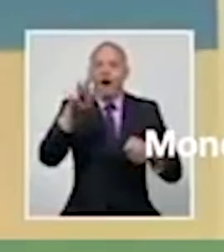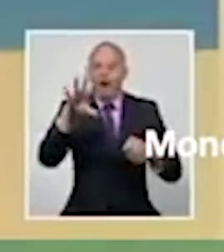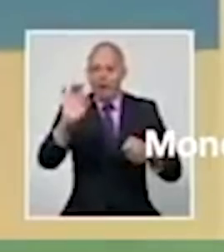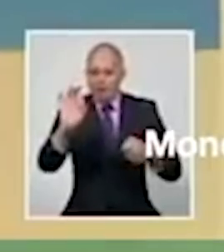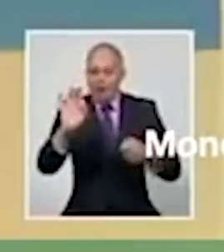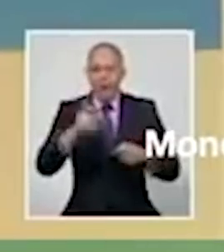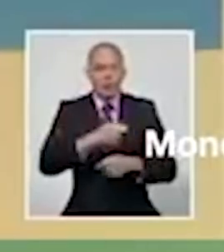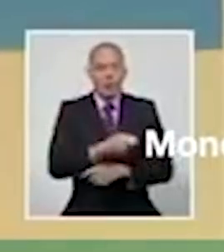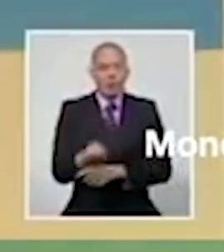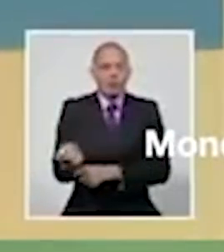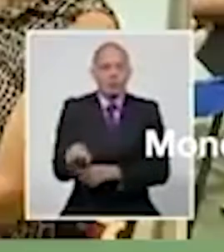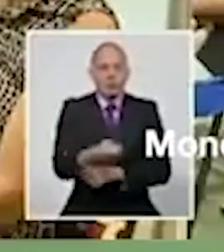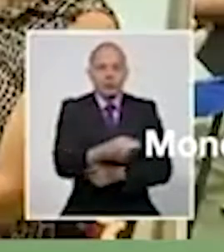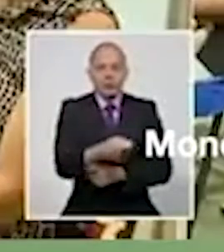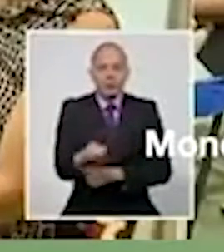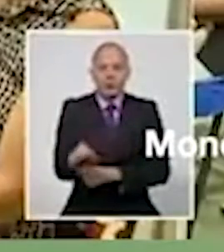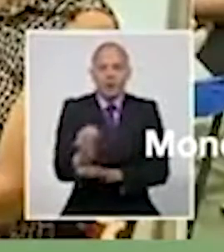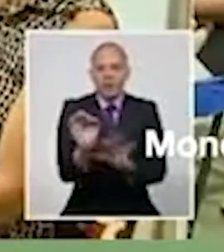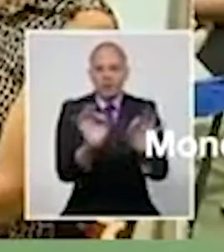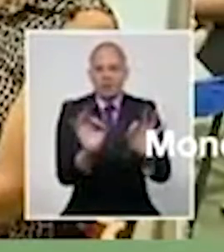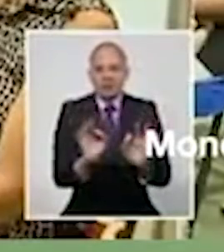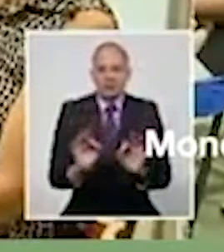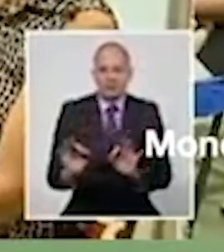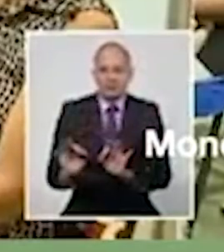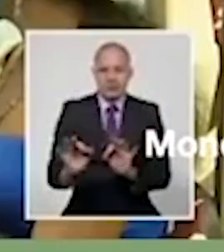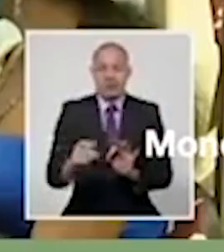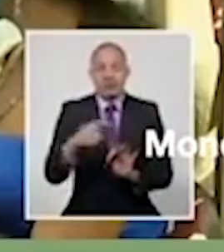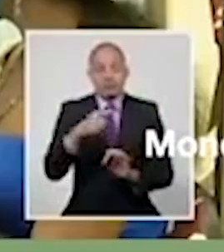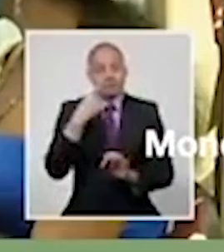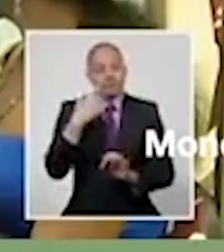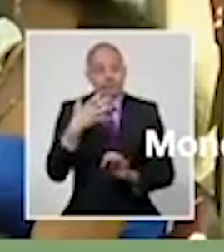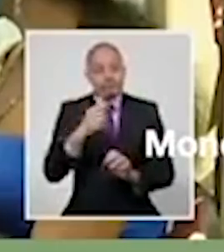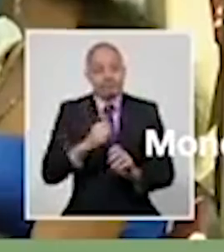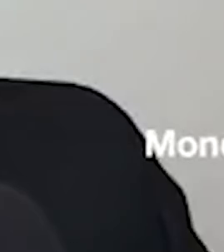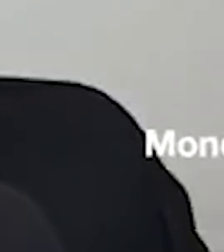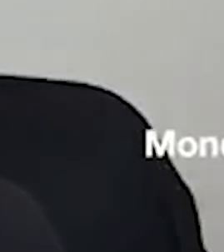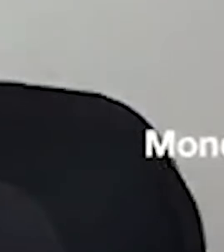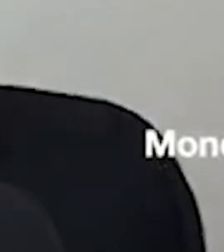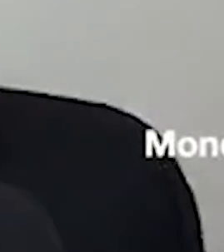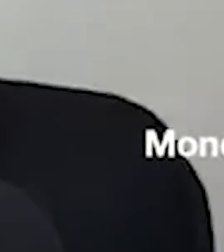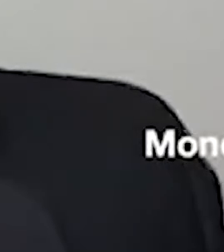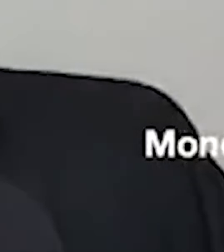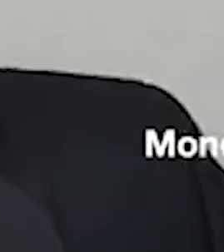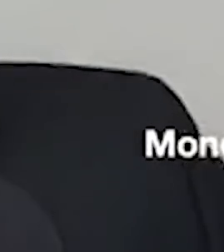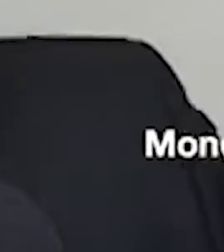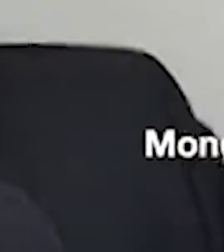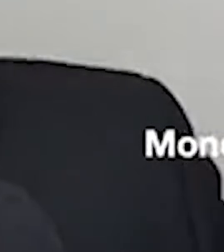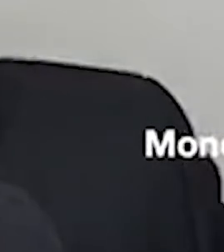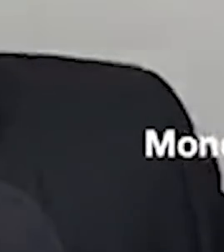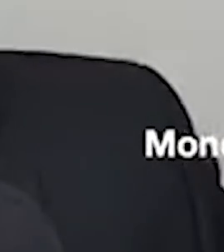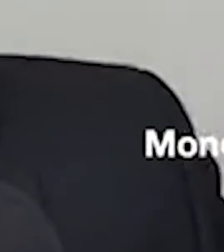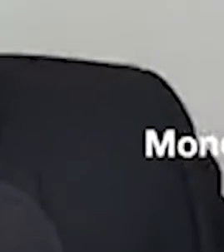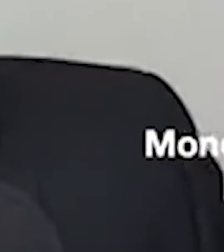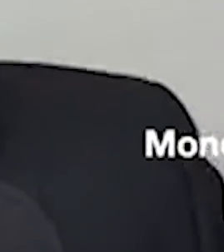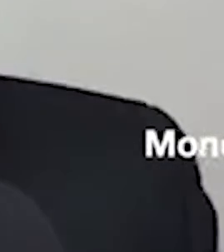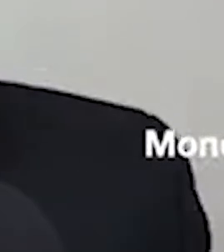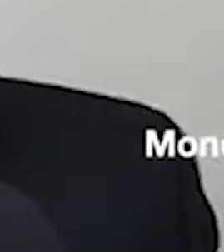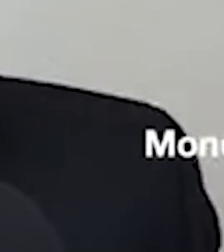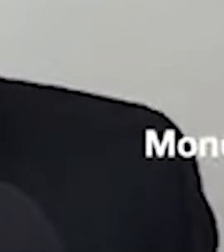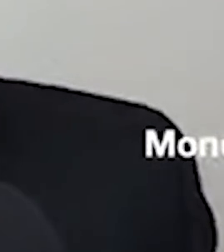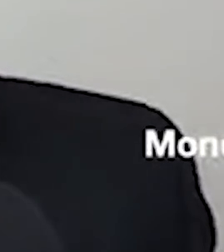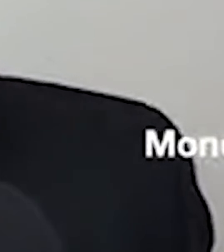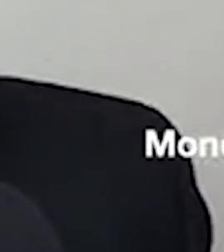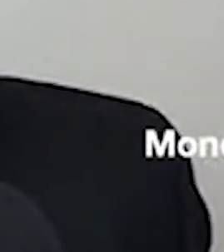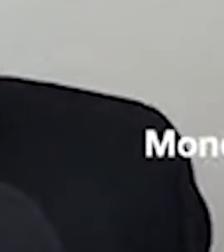pasarse en esta cuarentena 6 noches, 7 días. Vimos que el turista que llega en este paquete, como si cuando usted compra el paquete ya eso lo